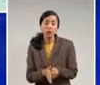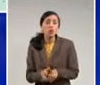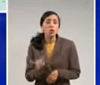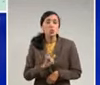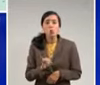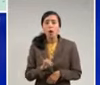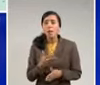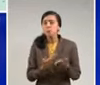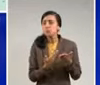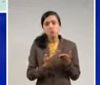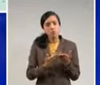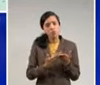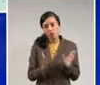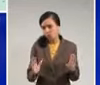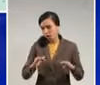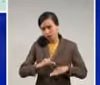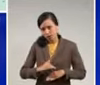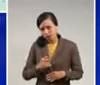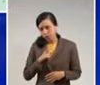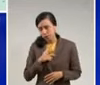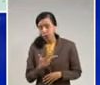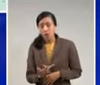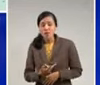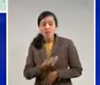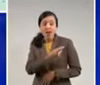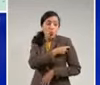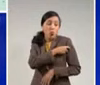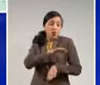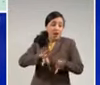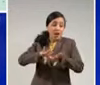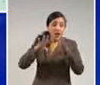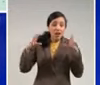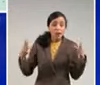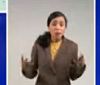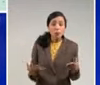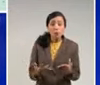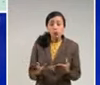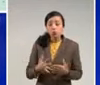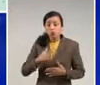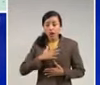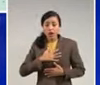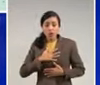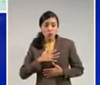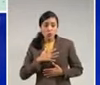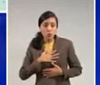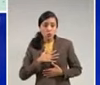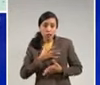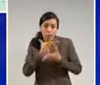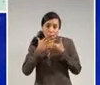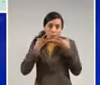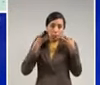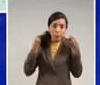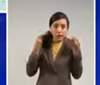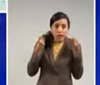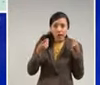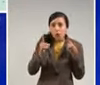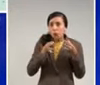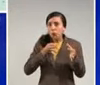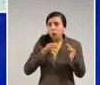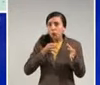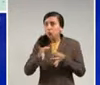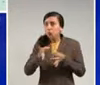comprobado que las vacunas que existen en el mundo, las nuestras, pierdan la eficacia o